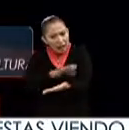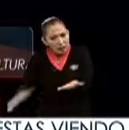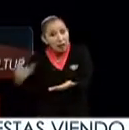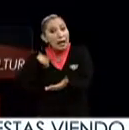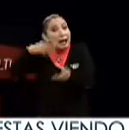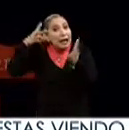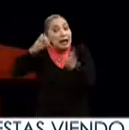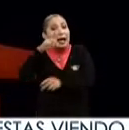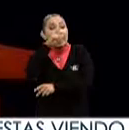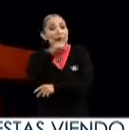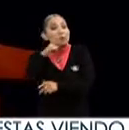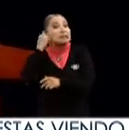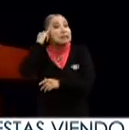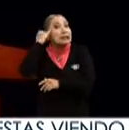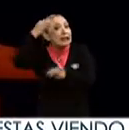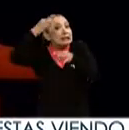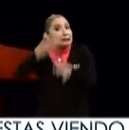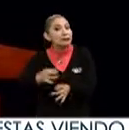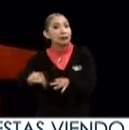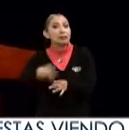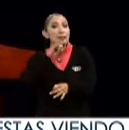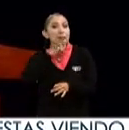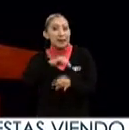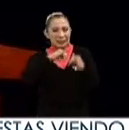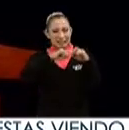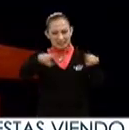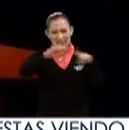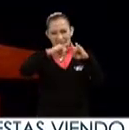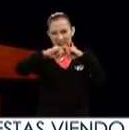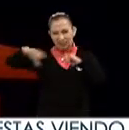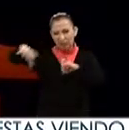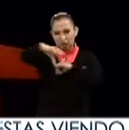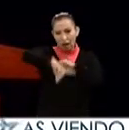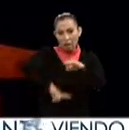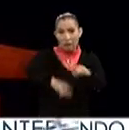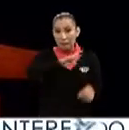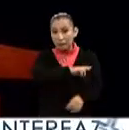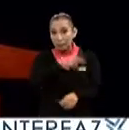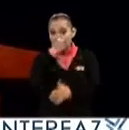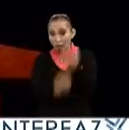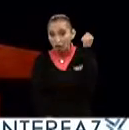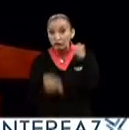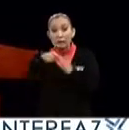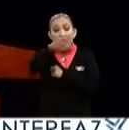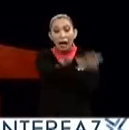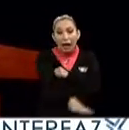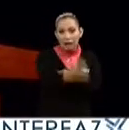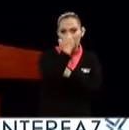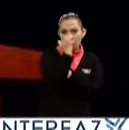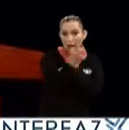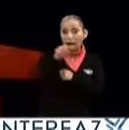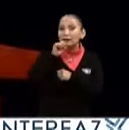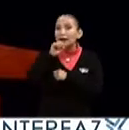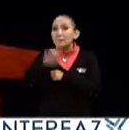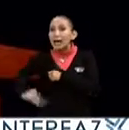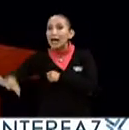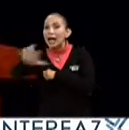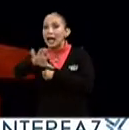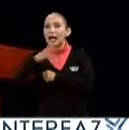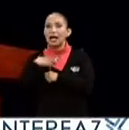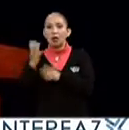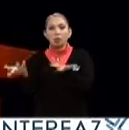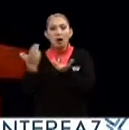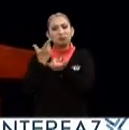lenguas indígenas y desde las instituciones públicas y privadas, tanto en el ámbito escolar como en los espacios